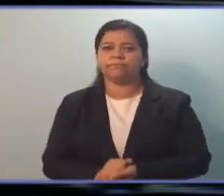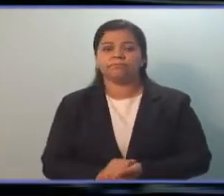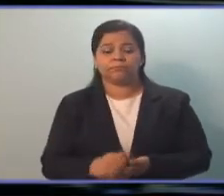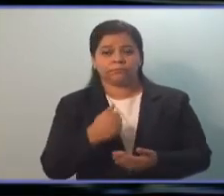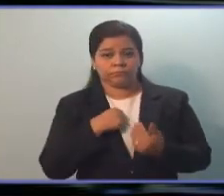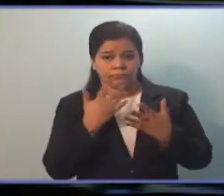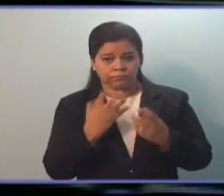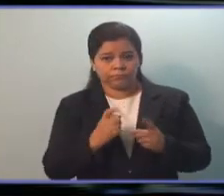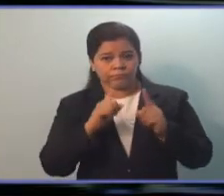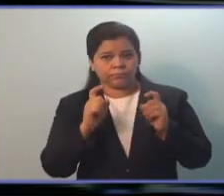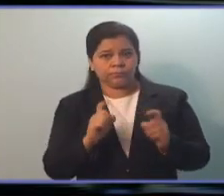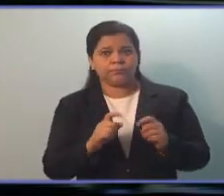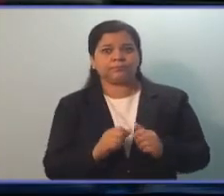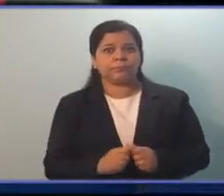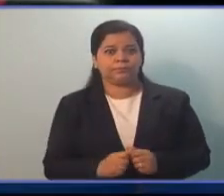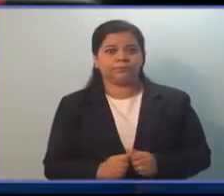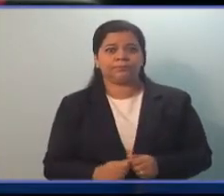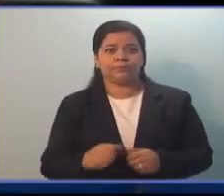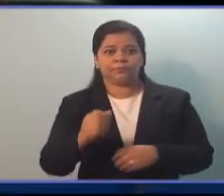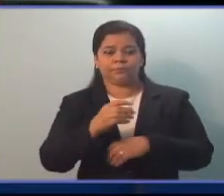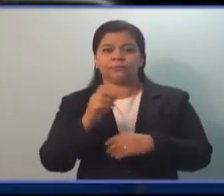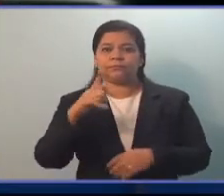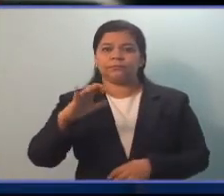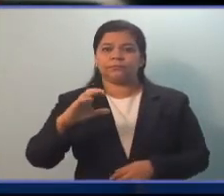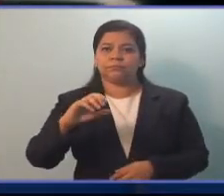con el diputado Vázquez.